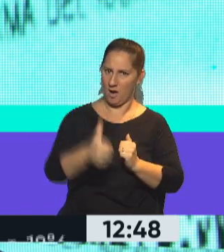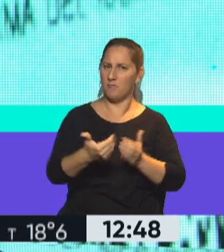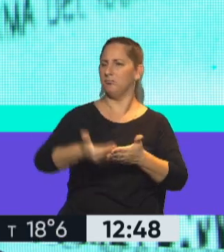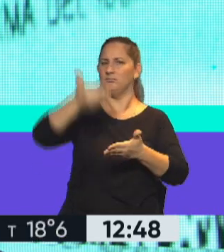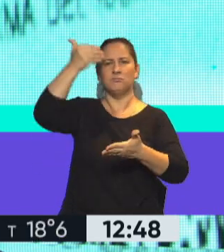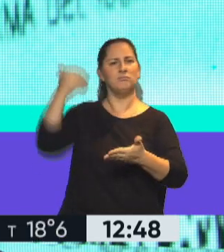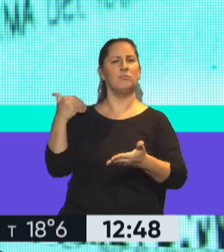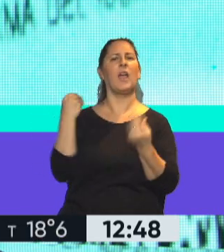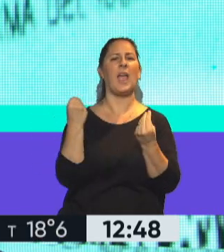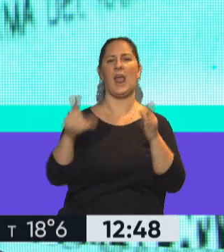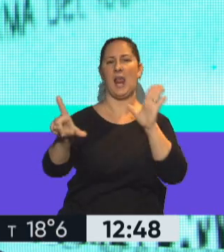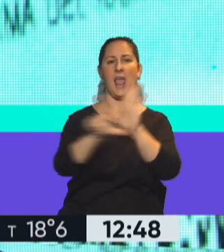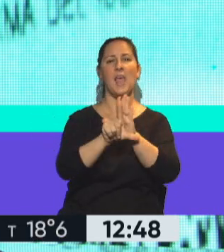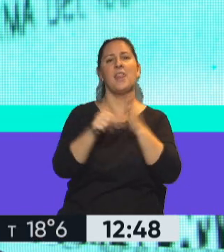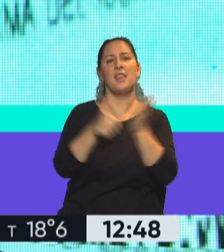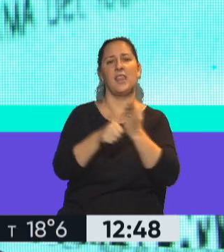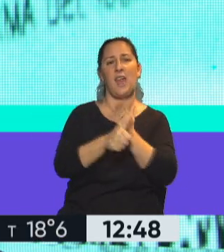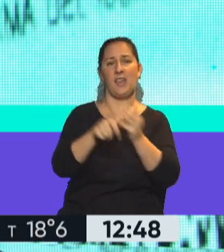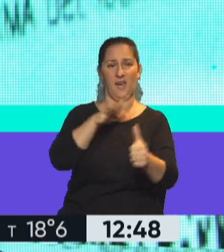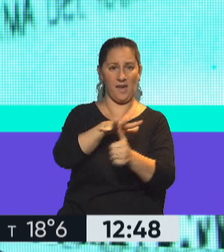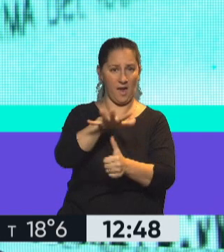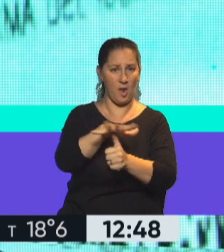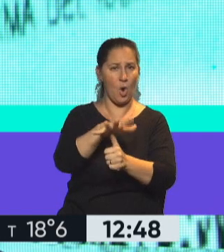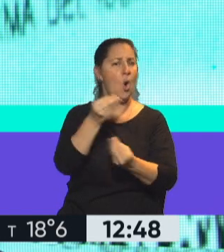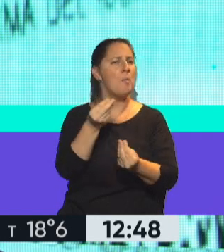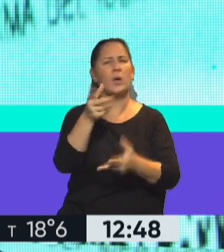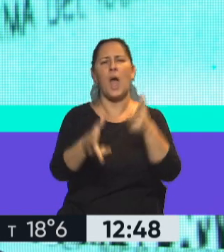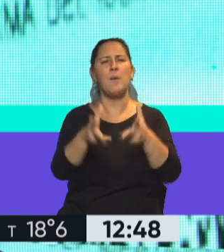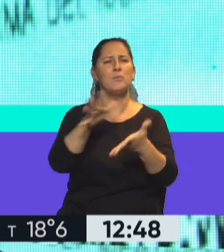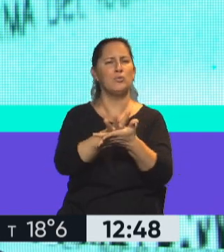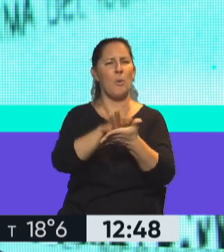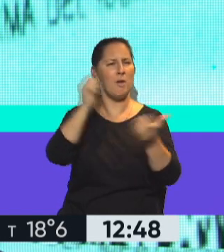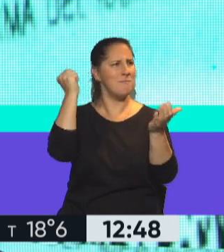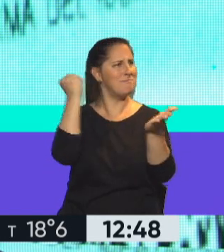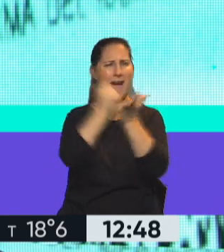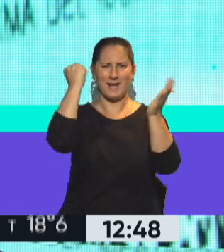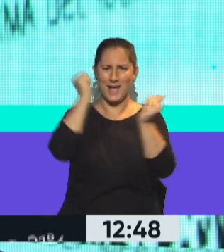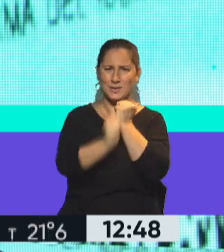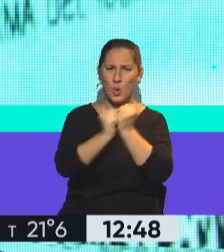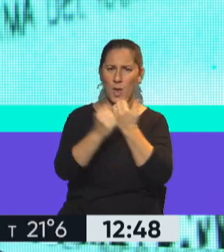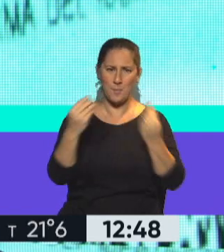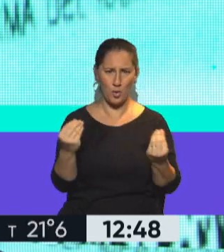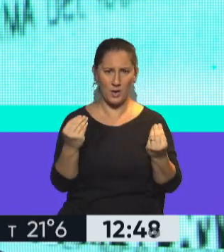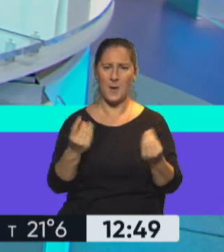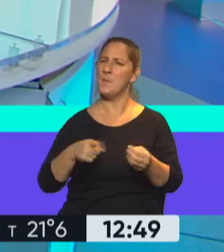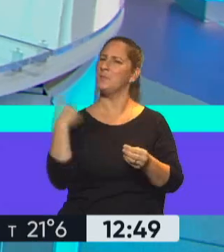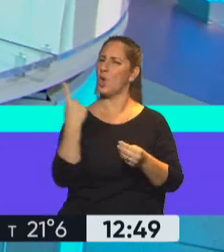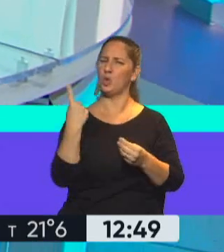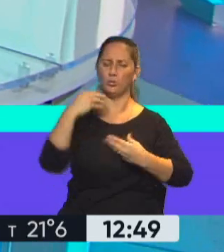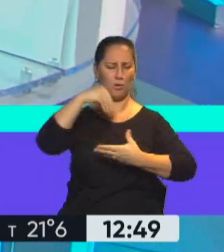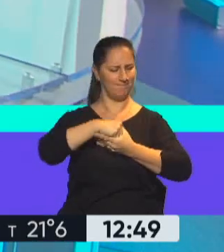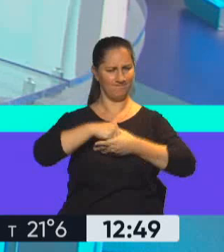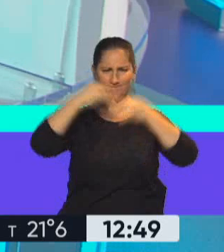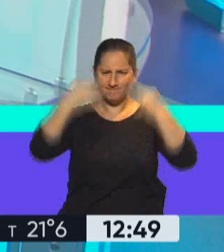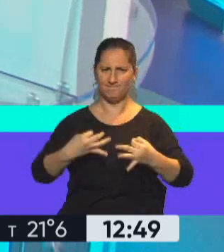en lo que fue la Ley de Identidad de Género. ¿Y por qué hablamos de un hecho histórico? Bueno, porque si hay algo que nos constituye como